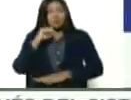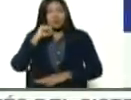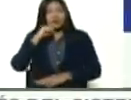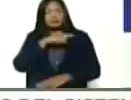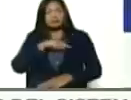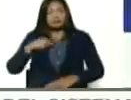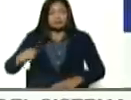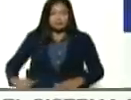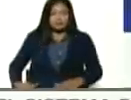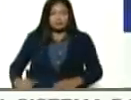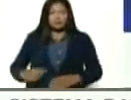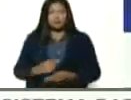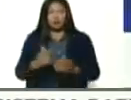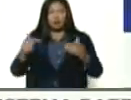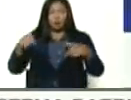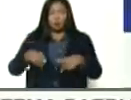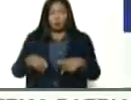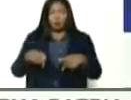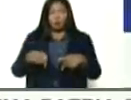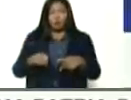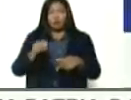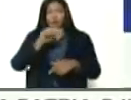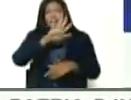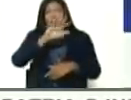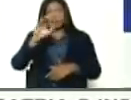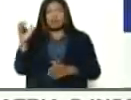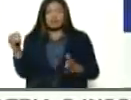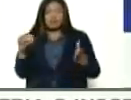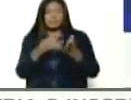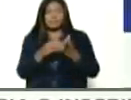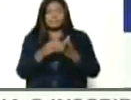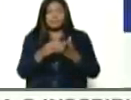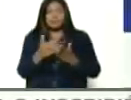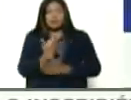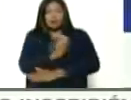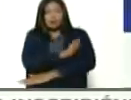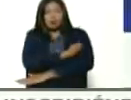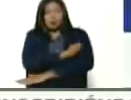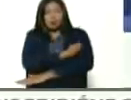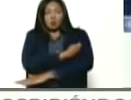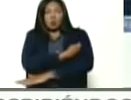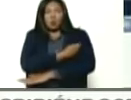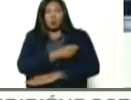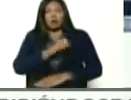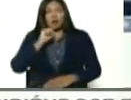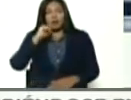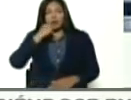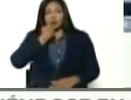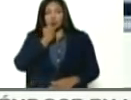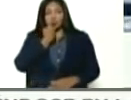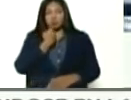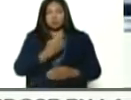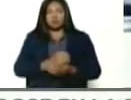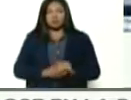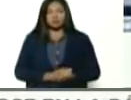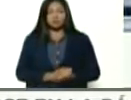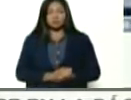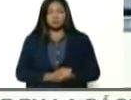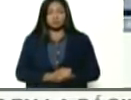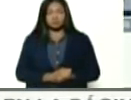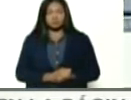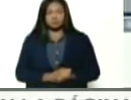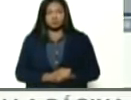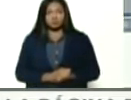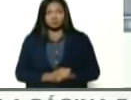están llegando a venezuela- 500 mil vacunas es un nivel de rusia